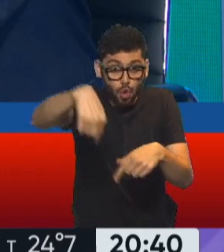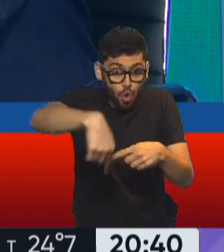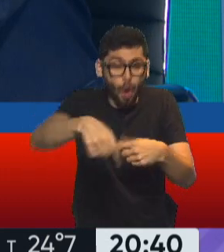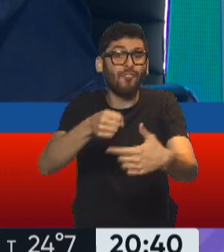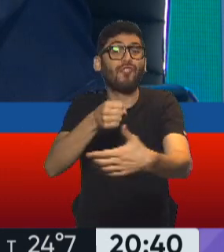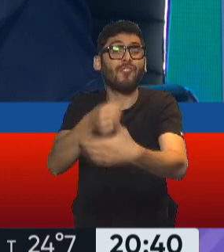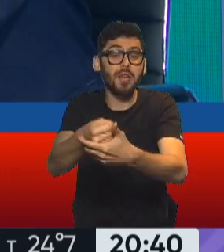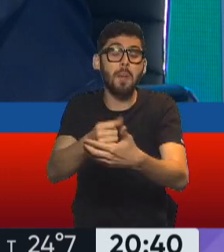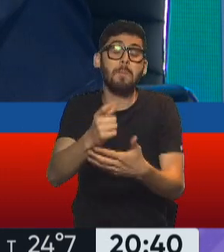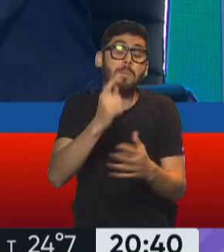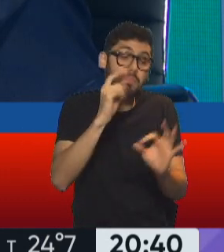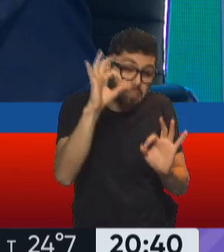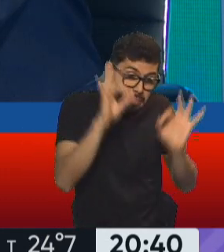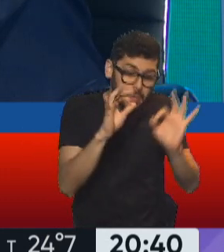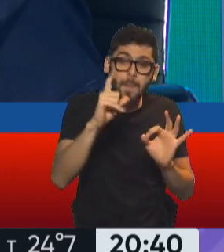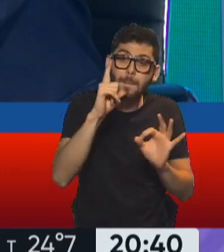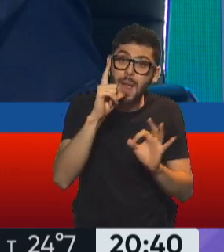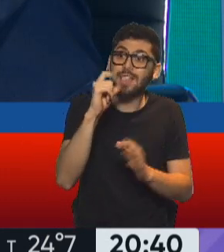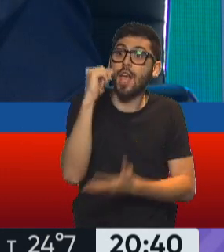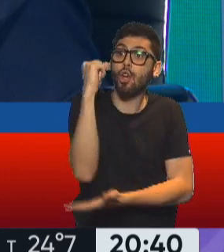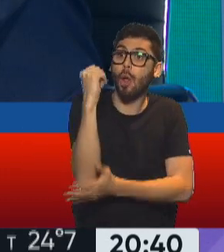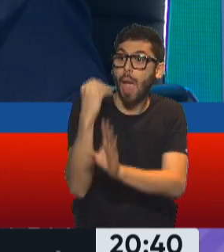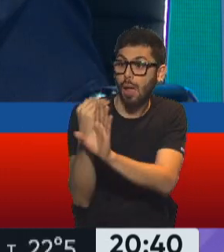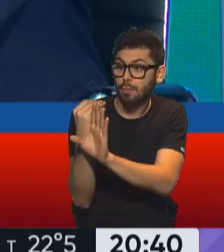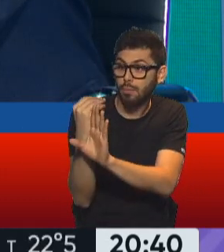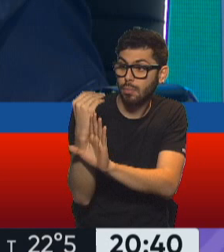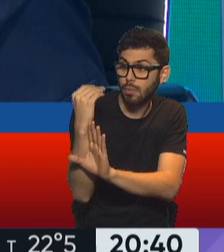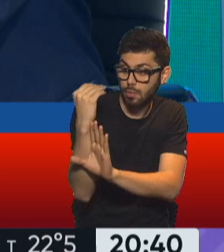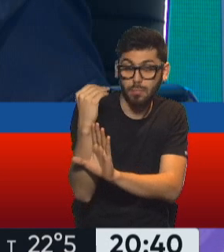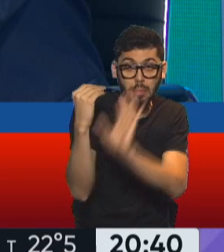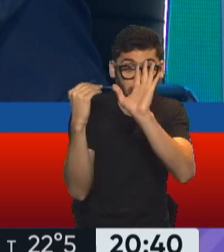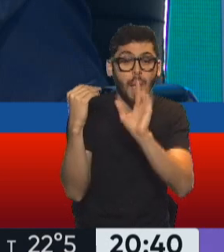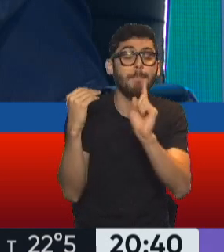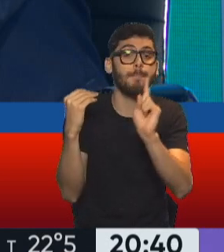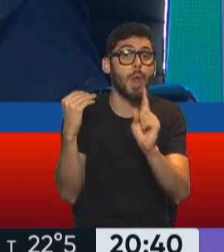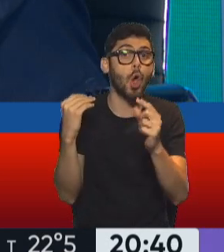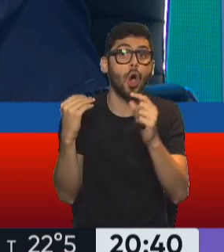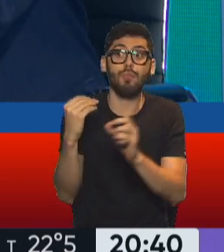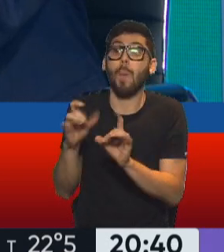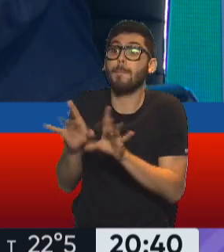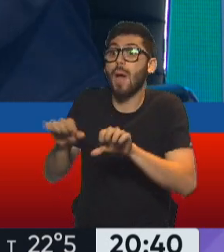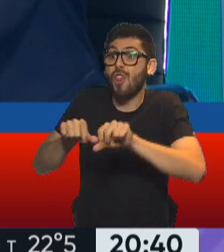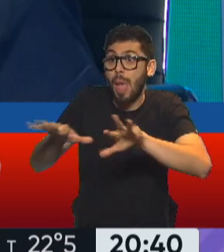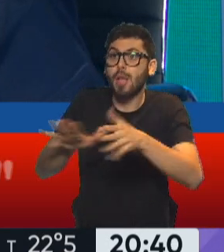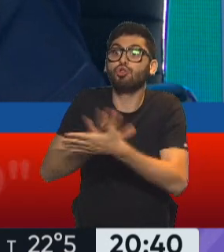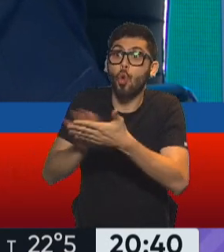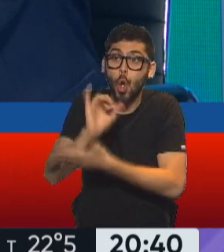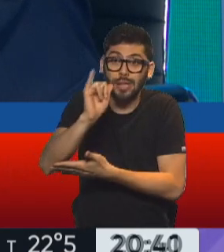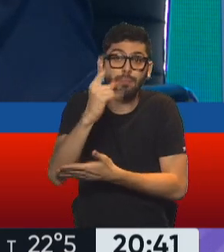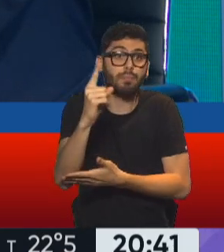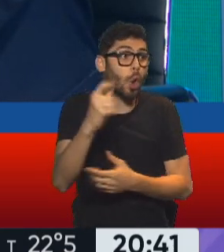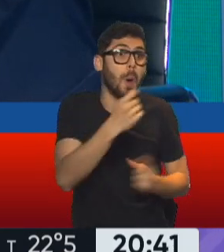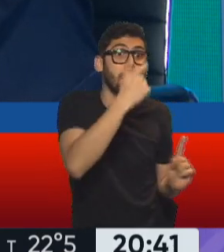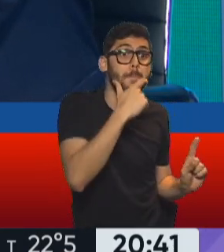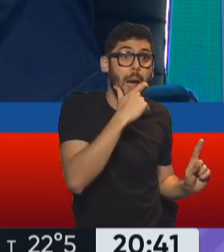el impacto económico de la pandemia comienza a ser dejado atrás. ¿Pero qué nos queda? El impacto económico de Macri. ¿Sí? Yo, si